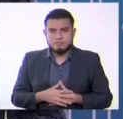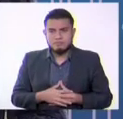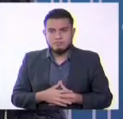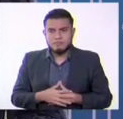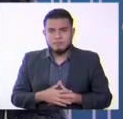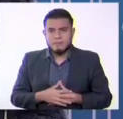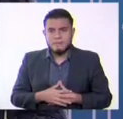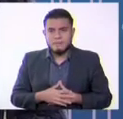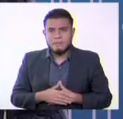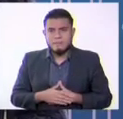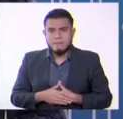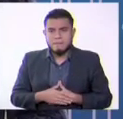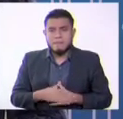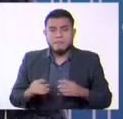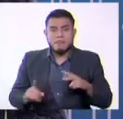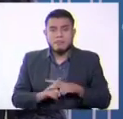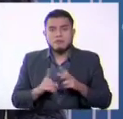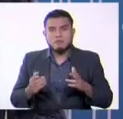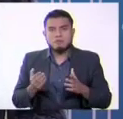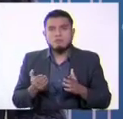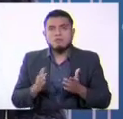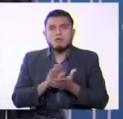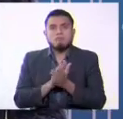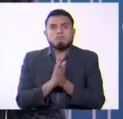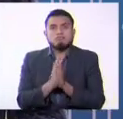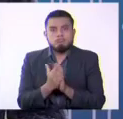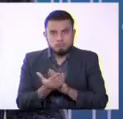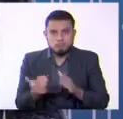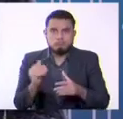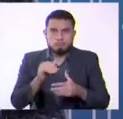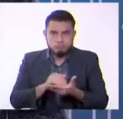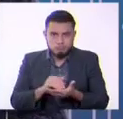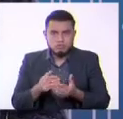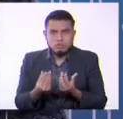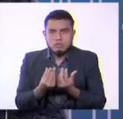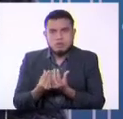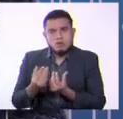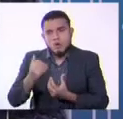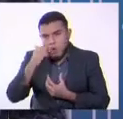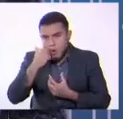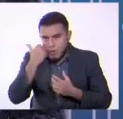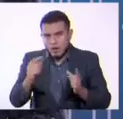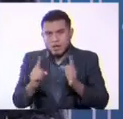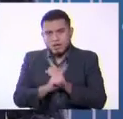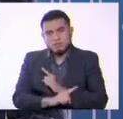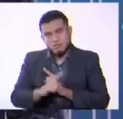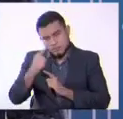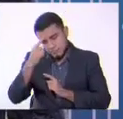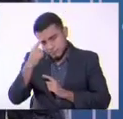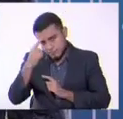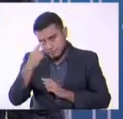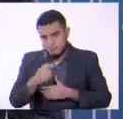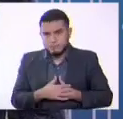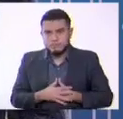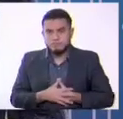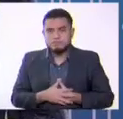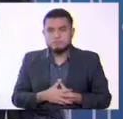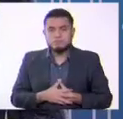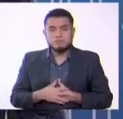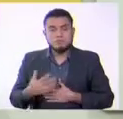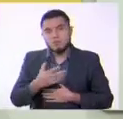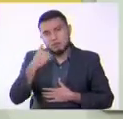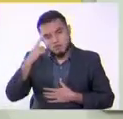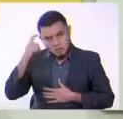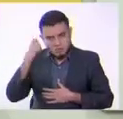haya una reinserción o que un joven cambie esa forma de actuar? Bueno, recordemos que va a